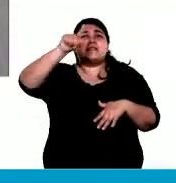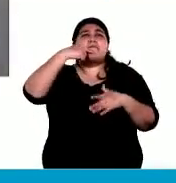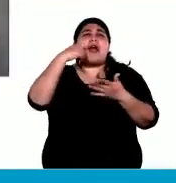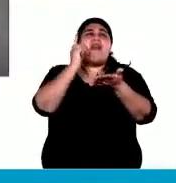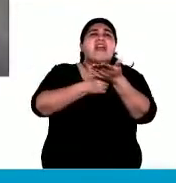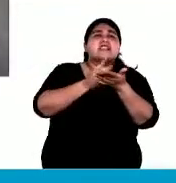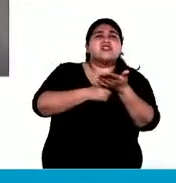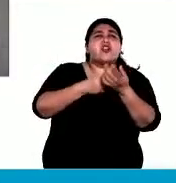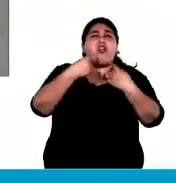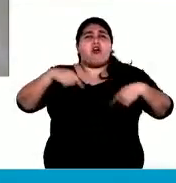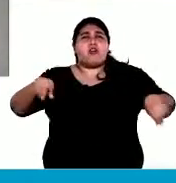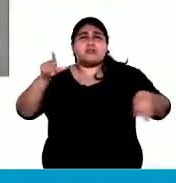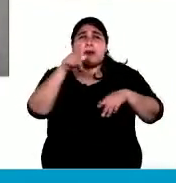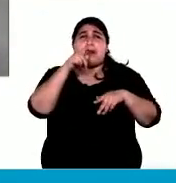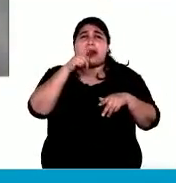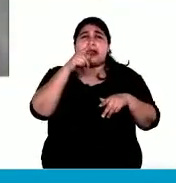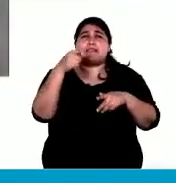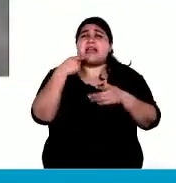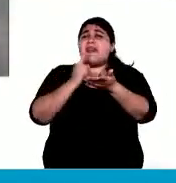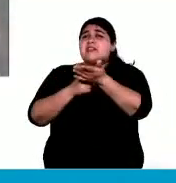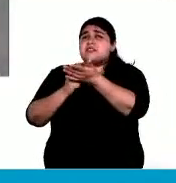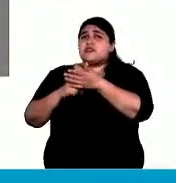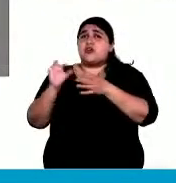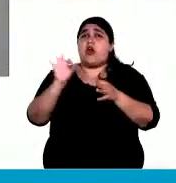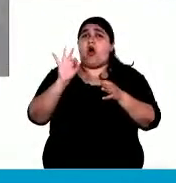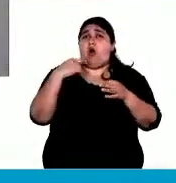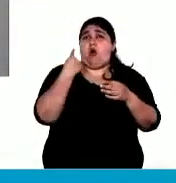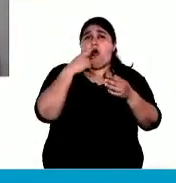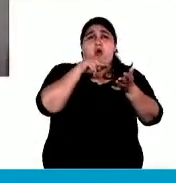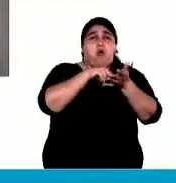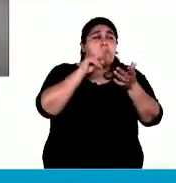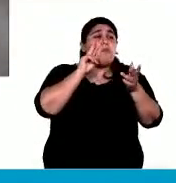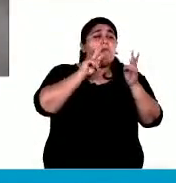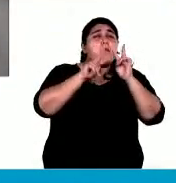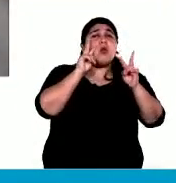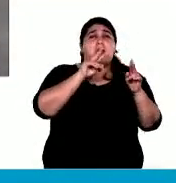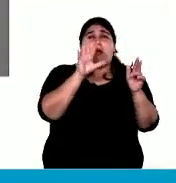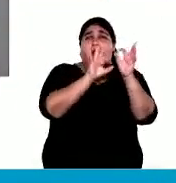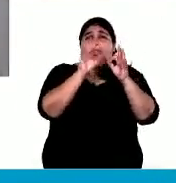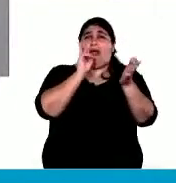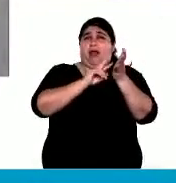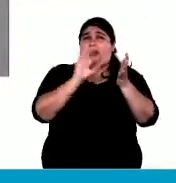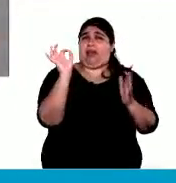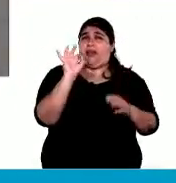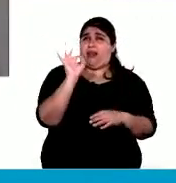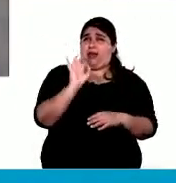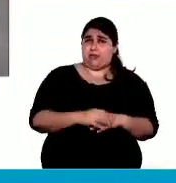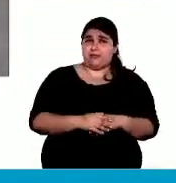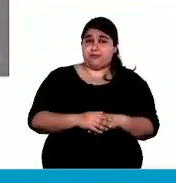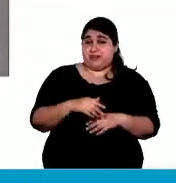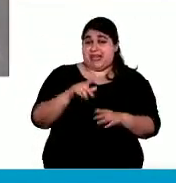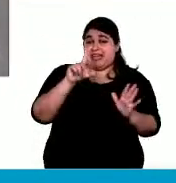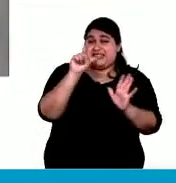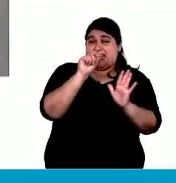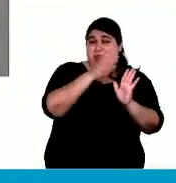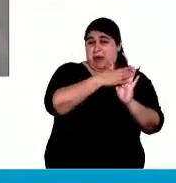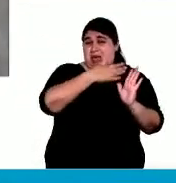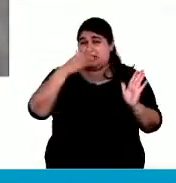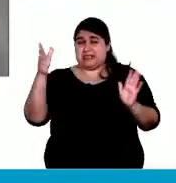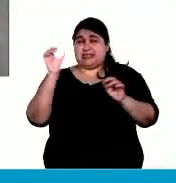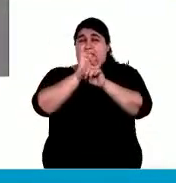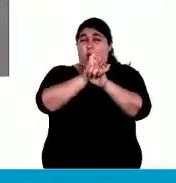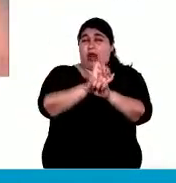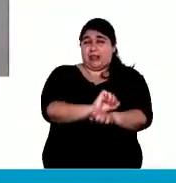están mirando una película o no saben dónde estamos parados. Hace 7 meses enfrentamos una pandemia y una cuarentena